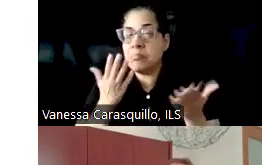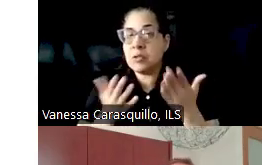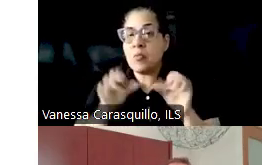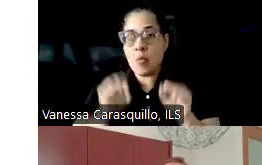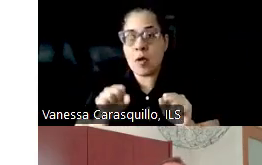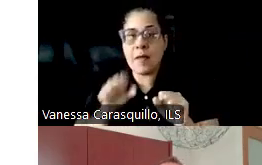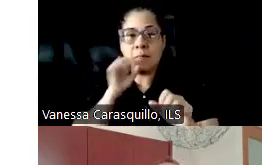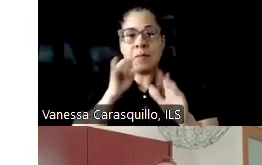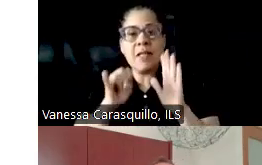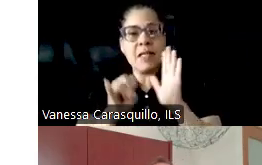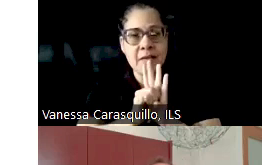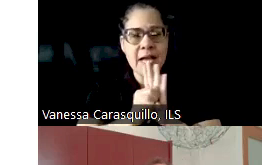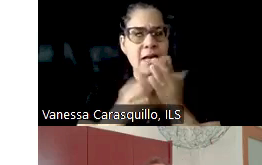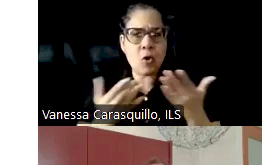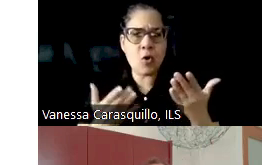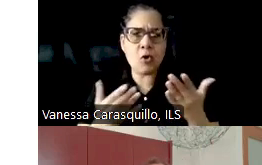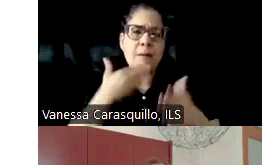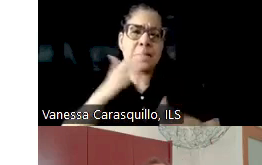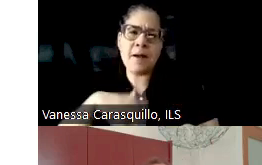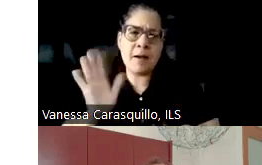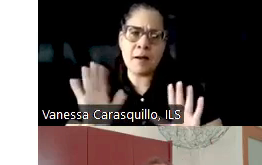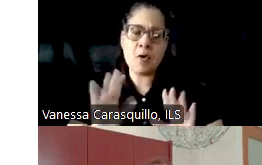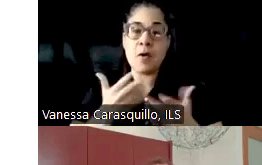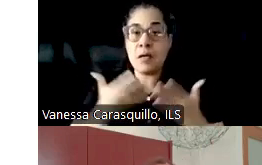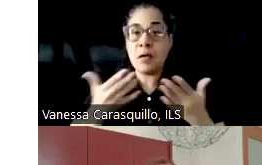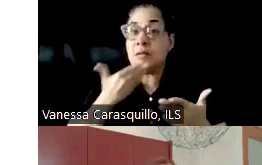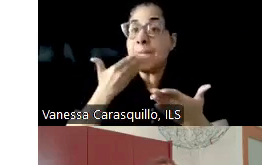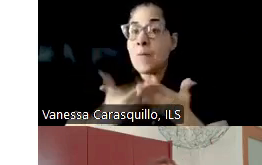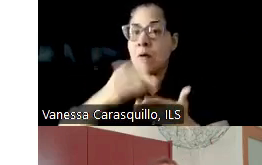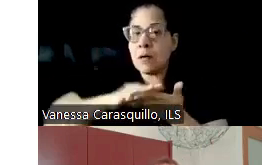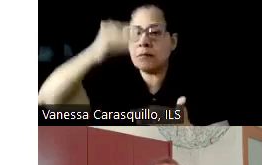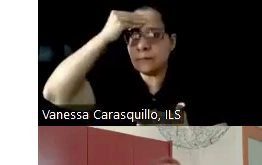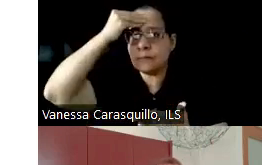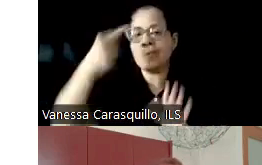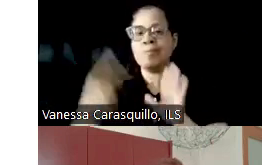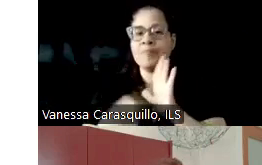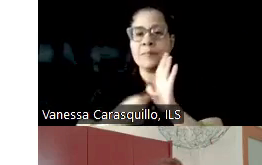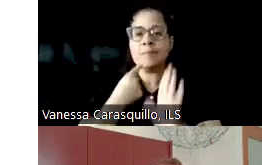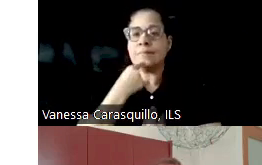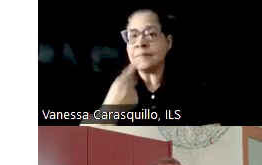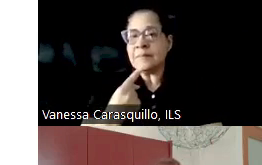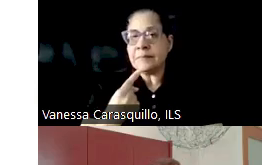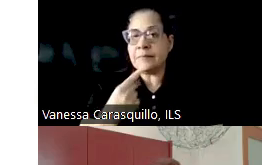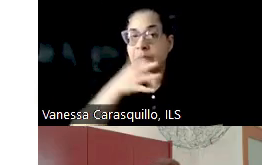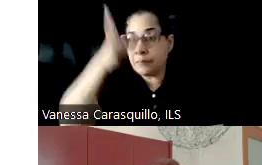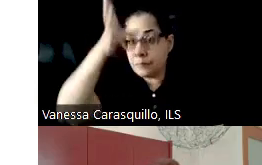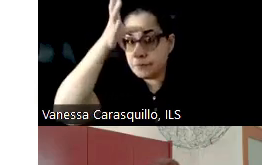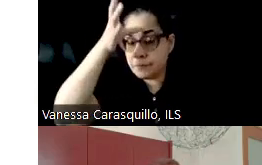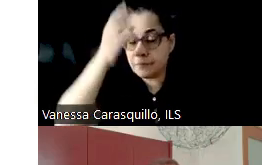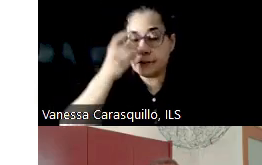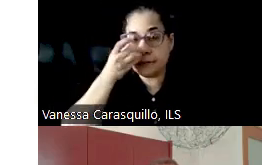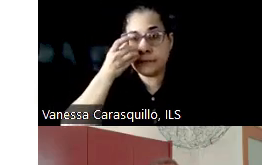cosas malas, identificar qué cosas buenas puede aprender. A veces yo le digo a los padres que atiendo,